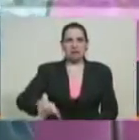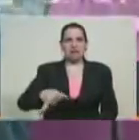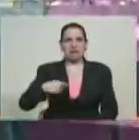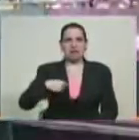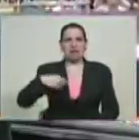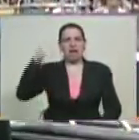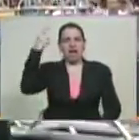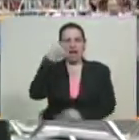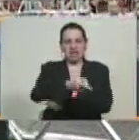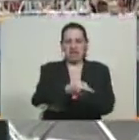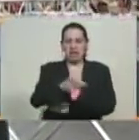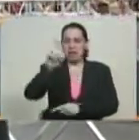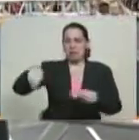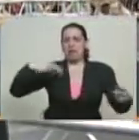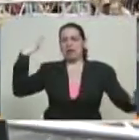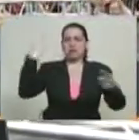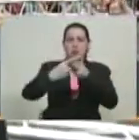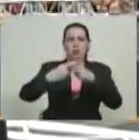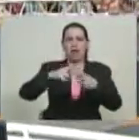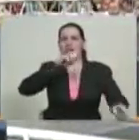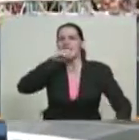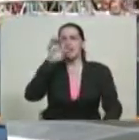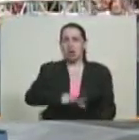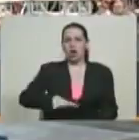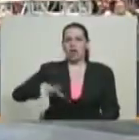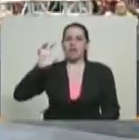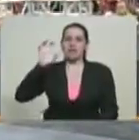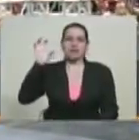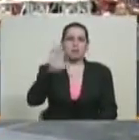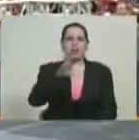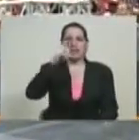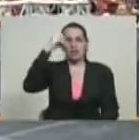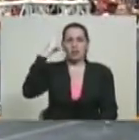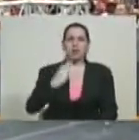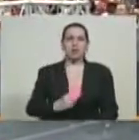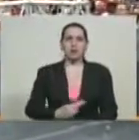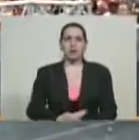garra más nunca en la historia de esta patria de Bolívar.